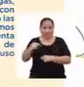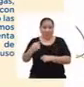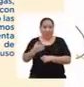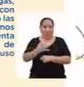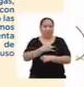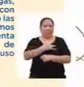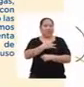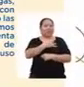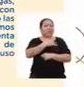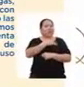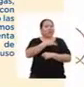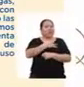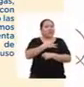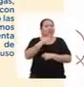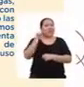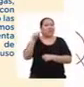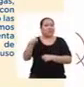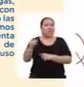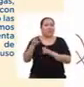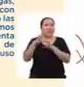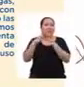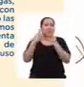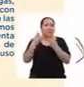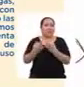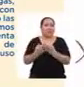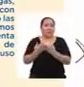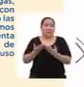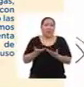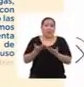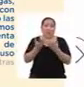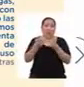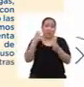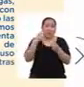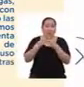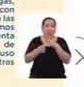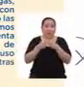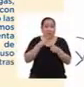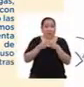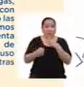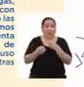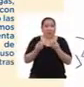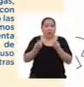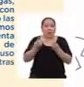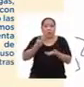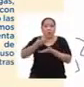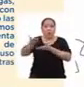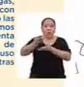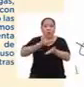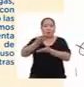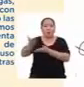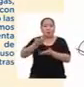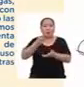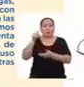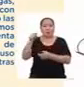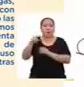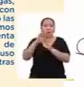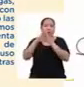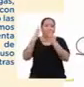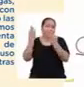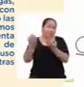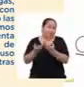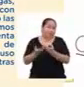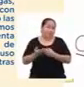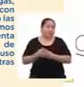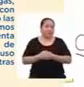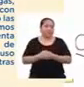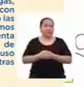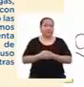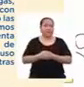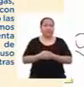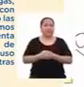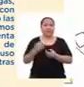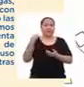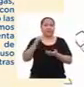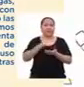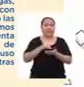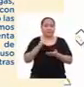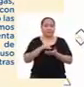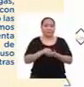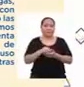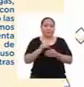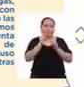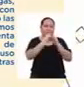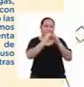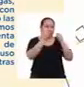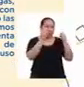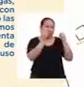y pueden incluso llegar a generar problemas al relacionarnos con nuestras familias. Nuevamente tenemos una